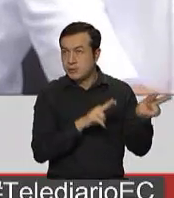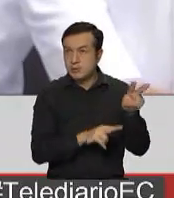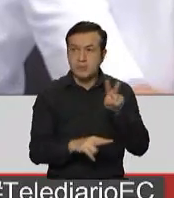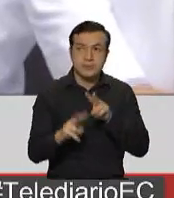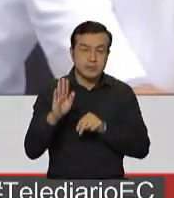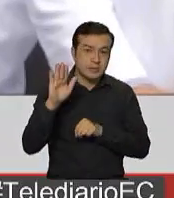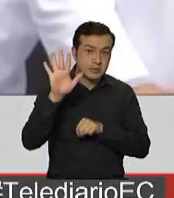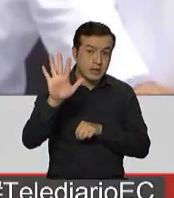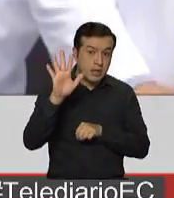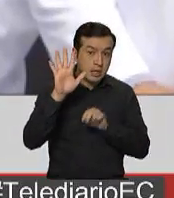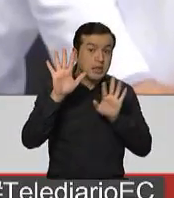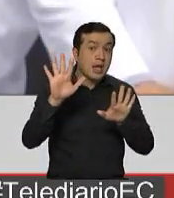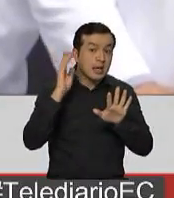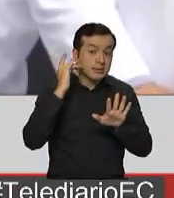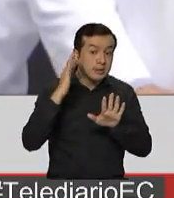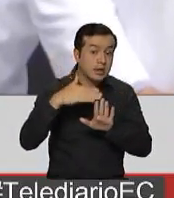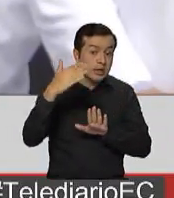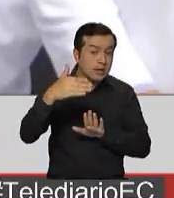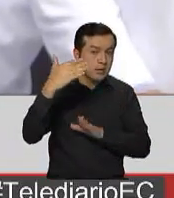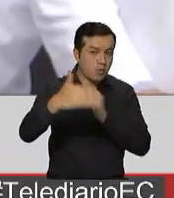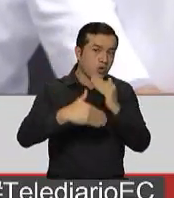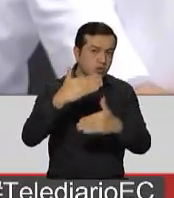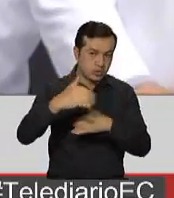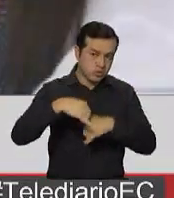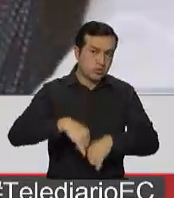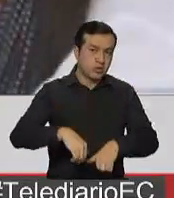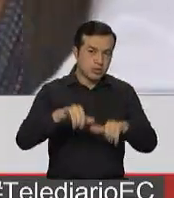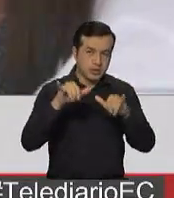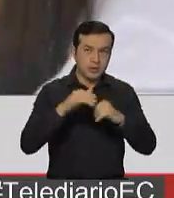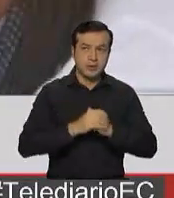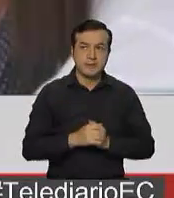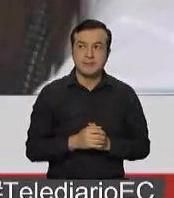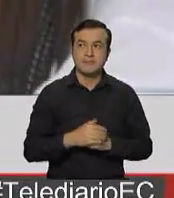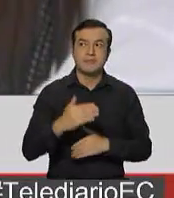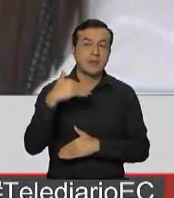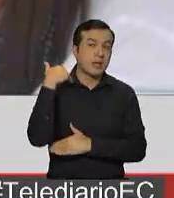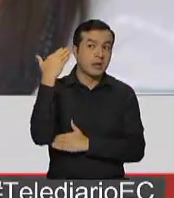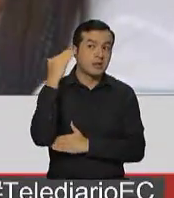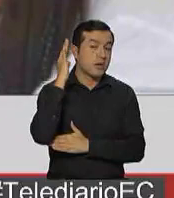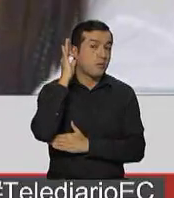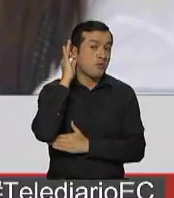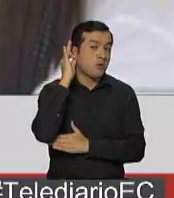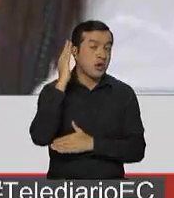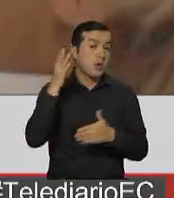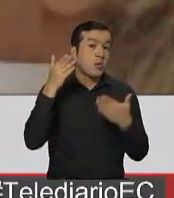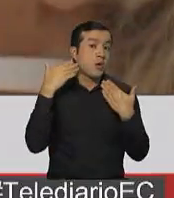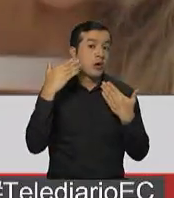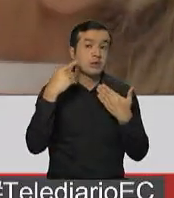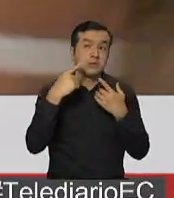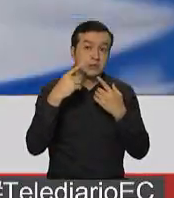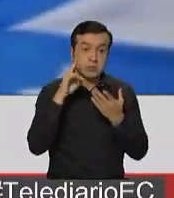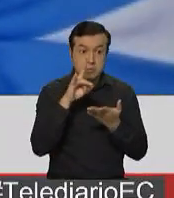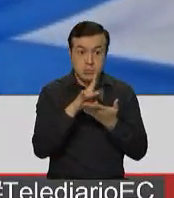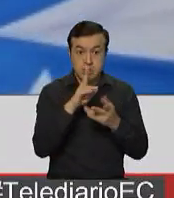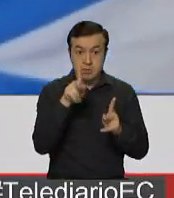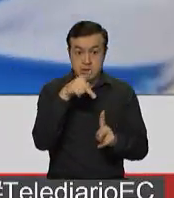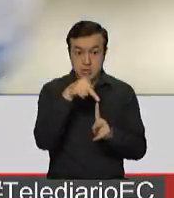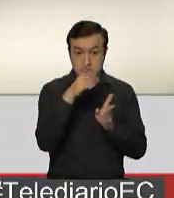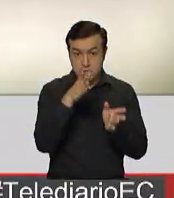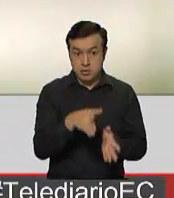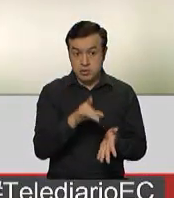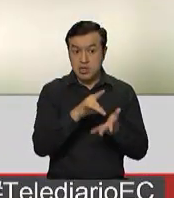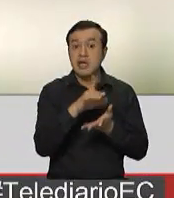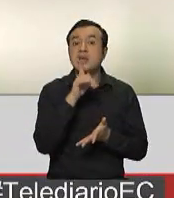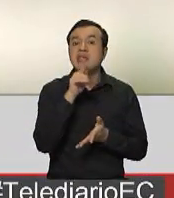próximos 10 días y seguirá el trámite correspondiente. Para la alcaldesa Cintia Viteri, si se da la destitución, tiene muy en claro